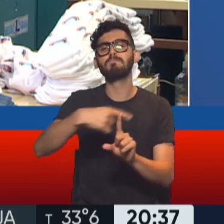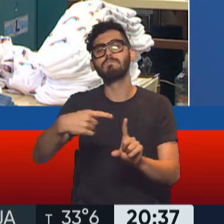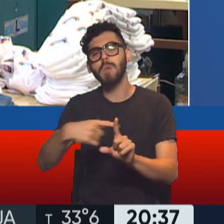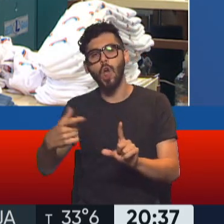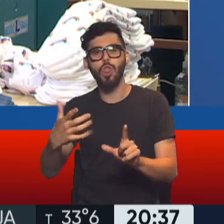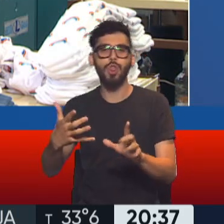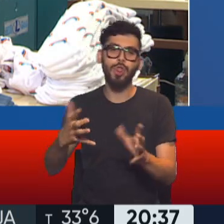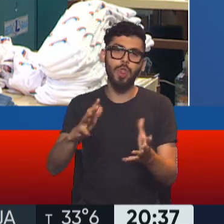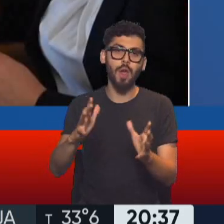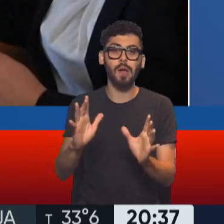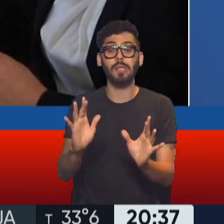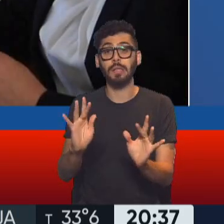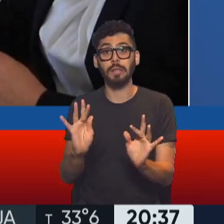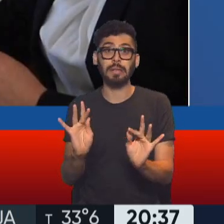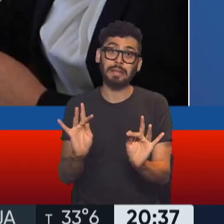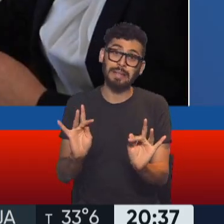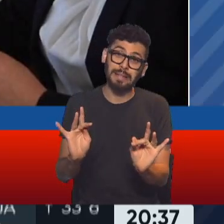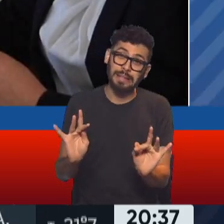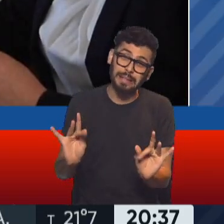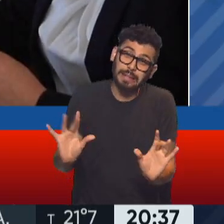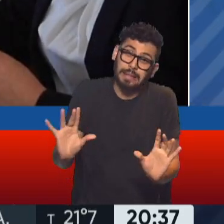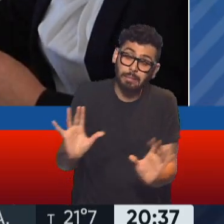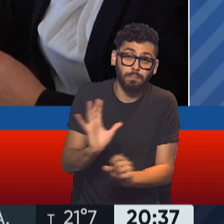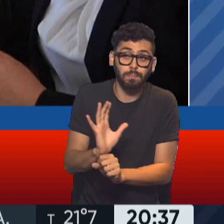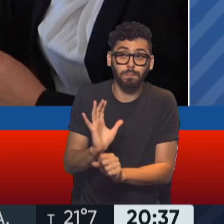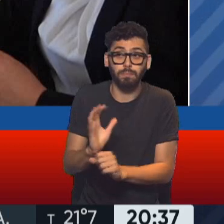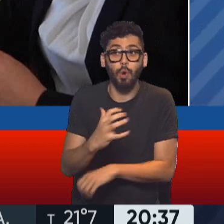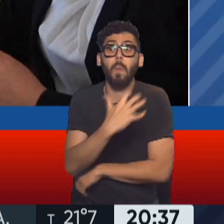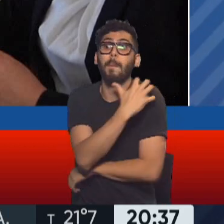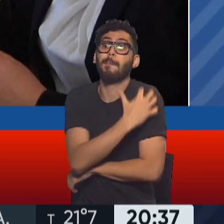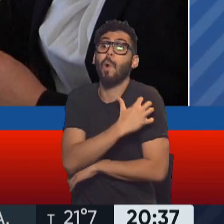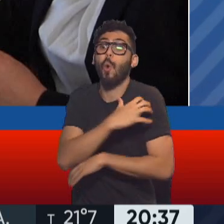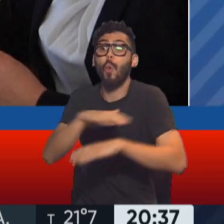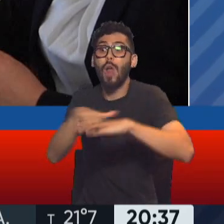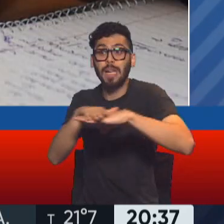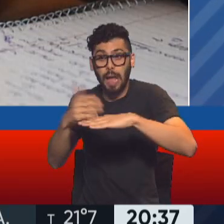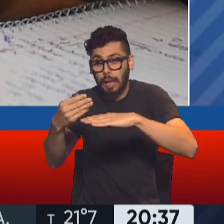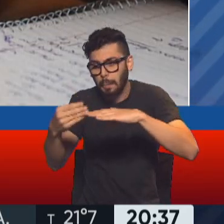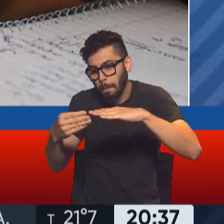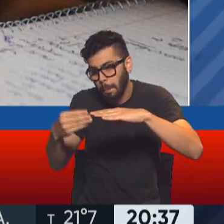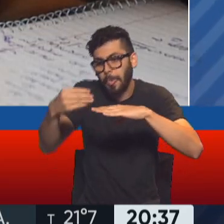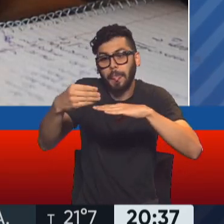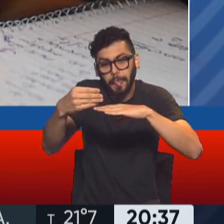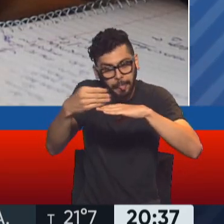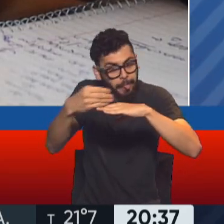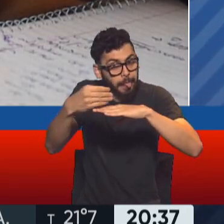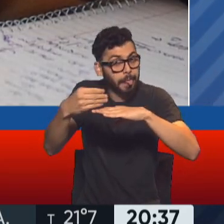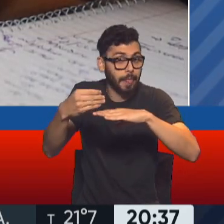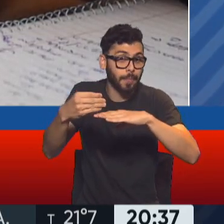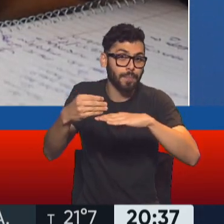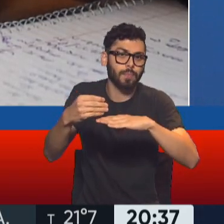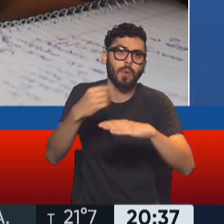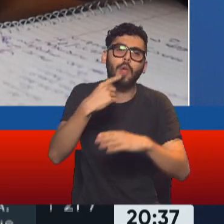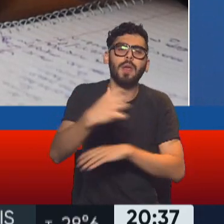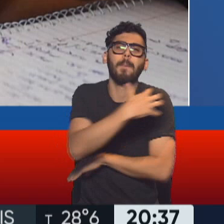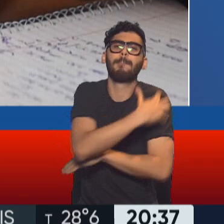más frágiles, están apenas encima de la línea de la pobreza, hay que decir eso. Claro. Porque muchas veces los economistas dicen, no, debajo de la